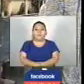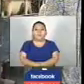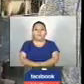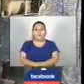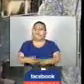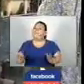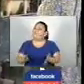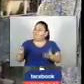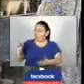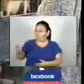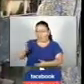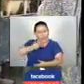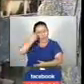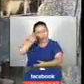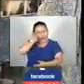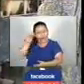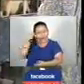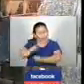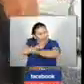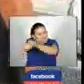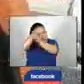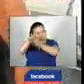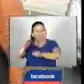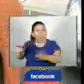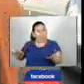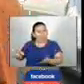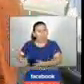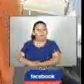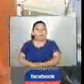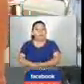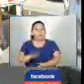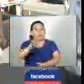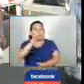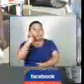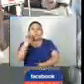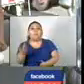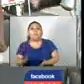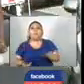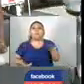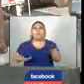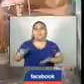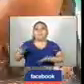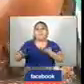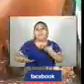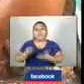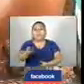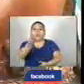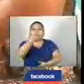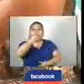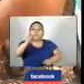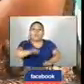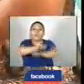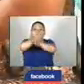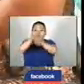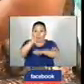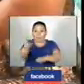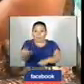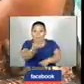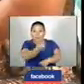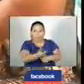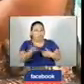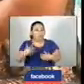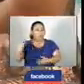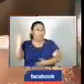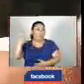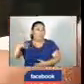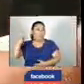¿Pero qué hace este joven tan temprano aquí? Pues ofreciendo el desayuno de muchos, la